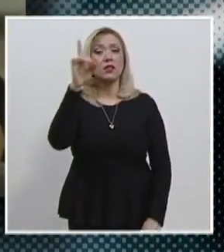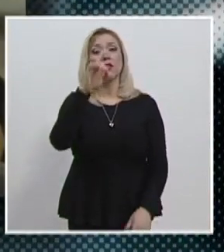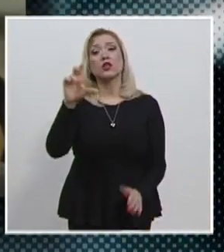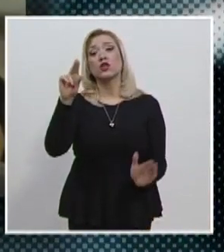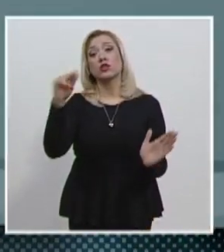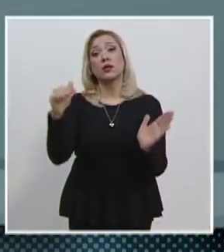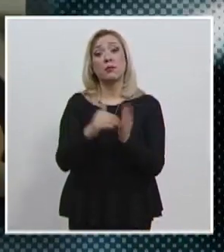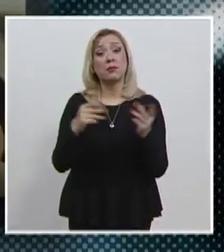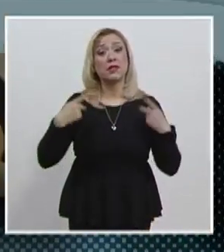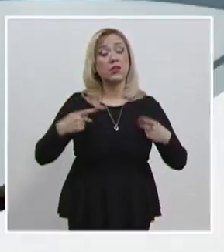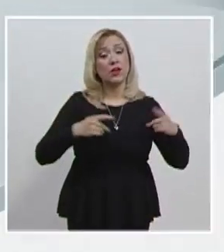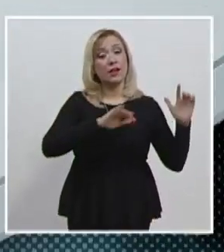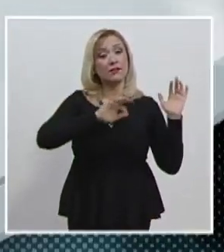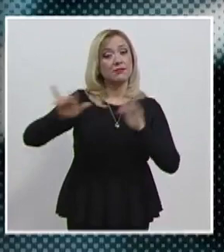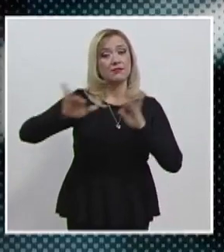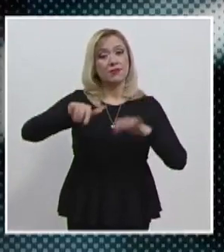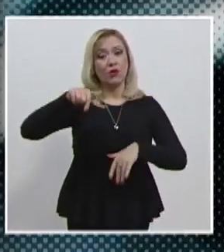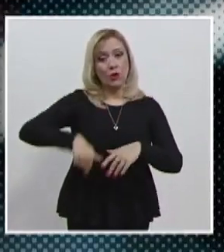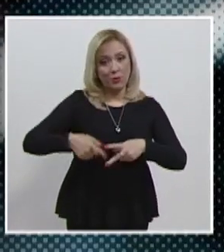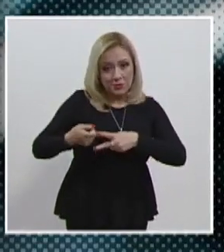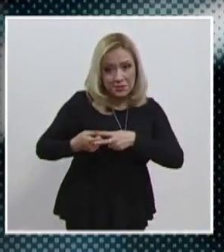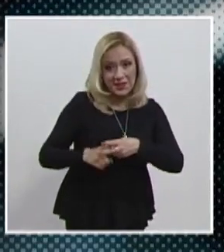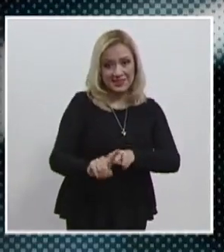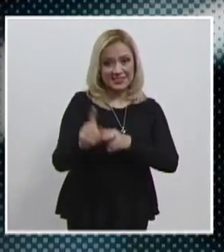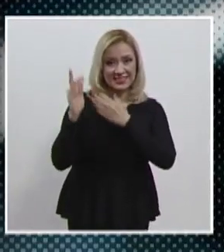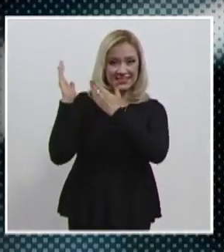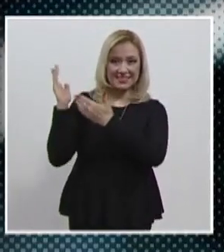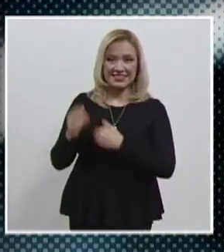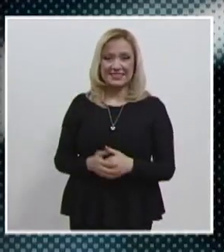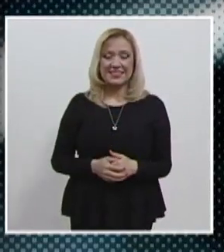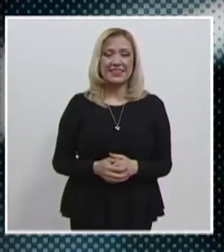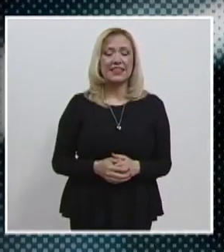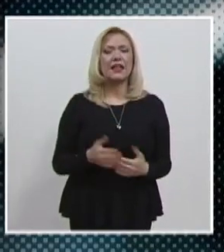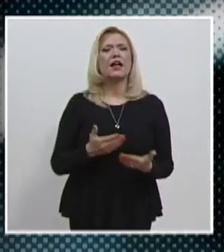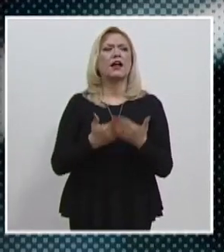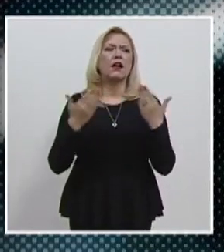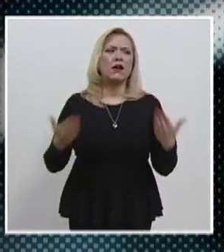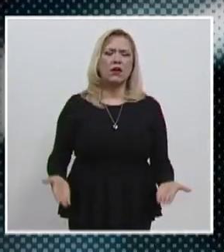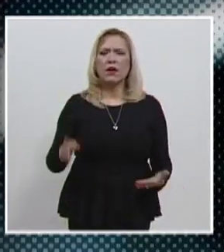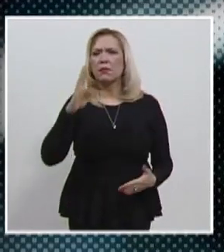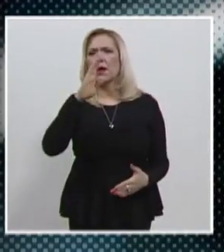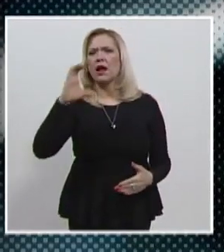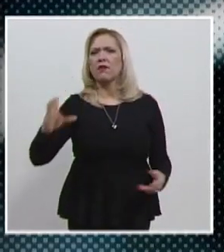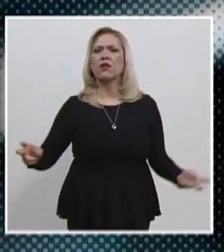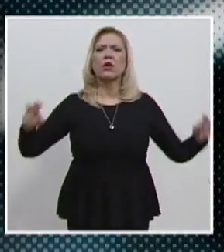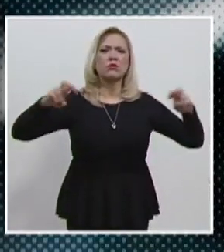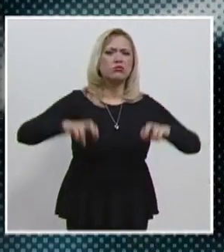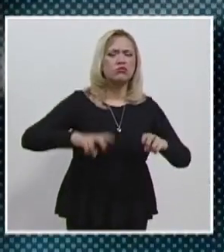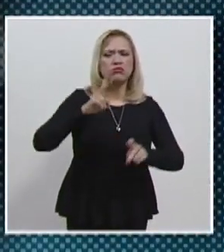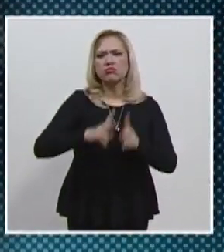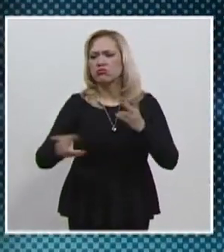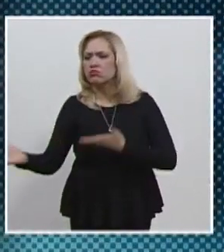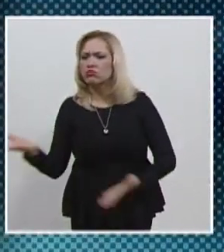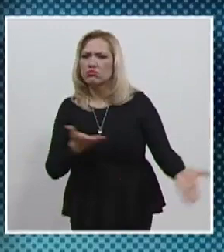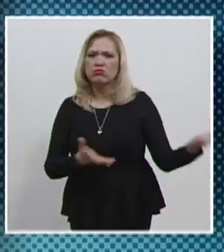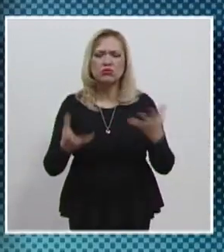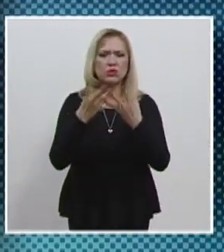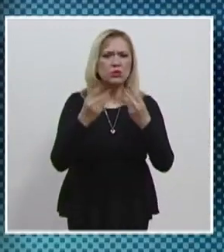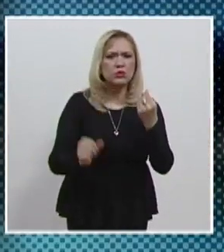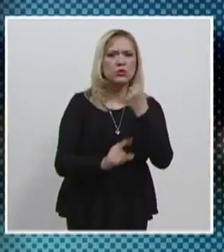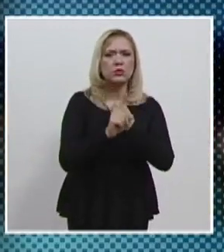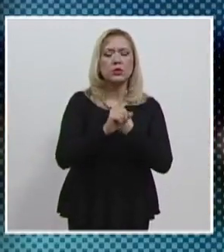justici el centro Estatal de Justicia alternativa de Baja California participó en el concurso